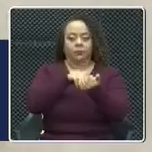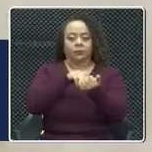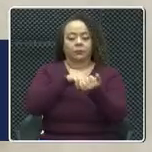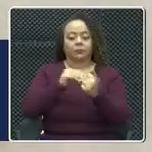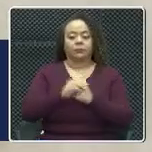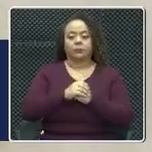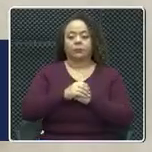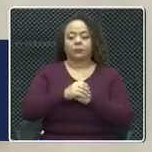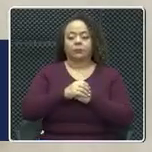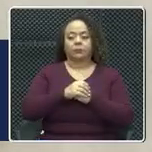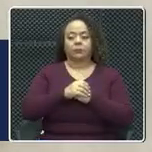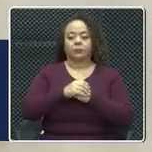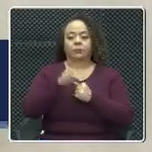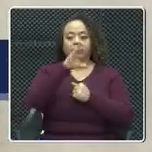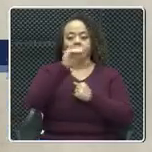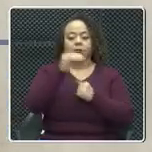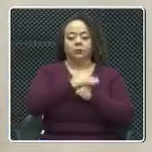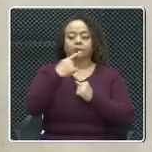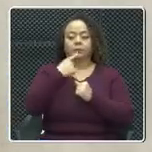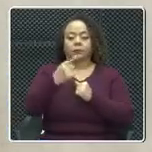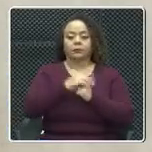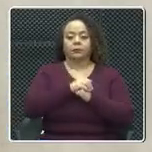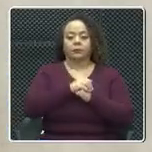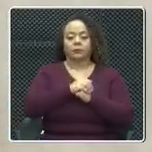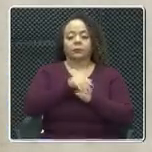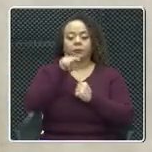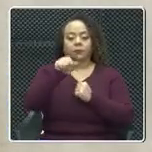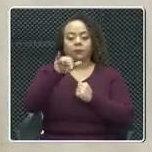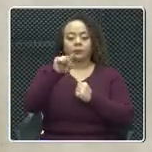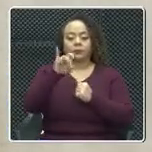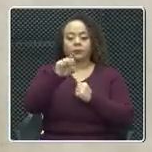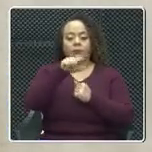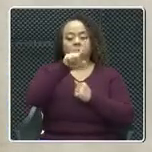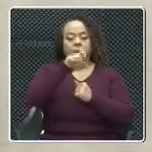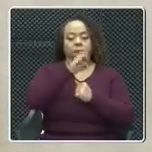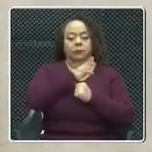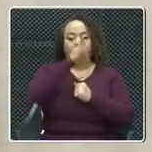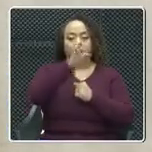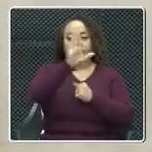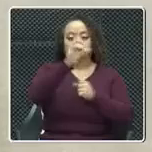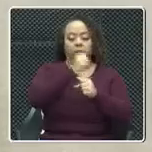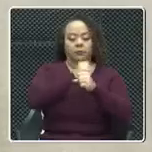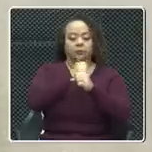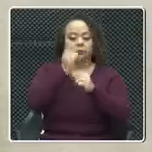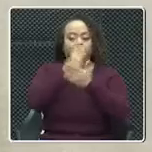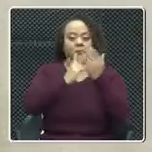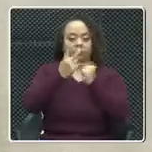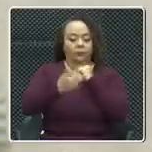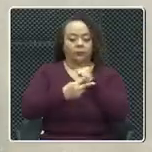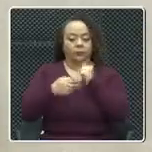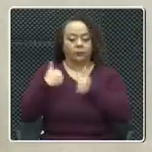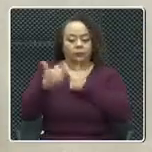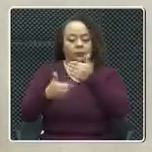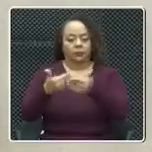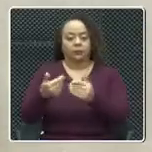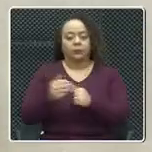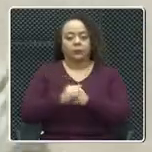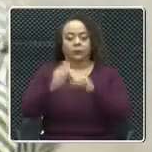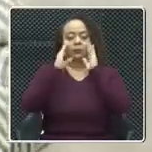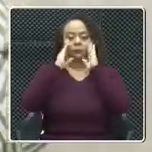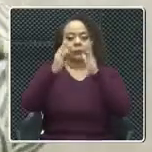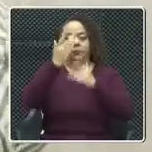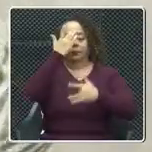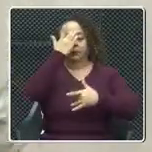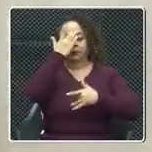claro. Médico y se le indica, ¿verdad? Esto es del INS, usted tiene que ir a su trabajo. A veces el proceso de atención